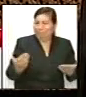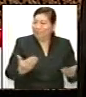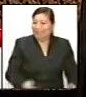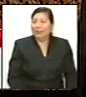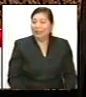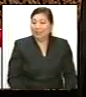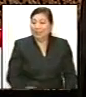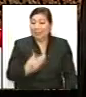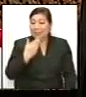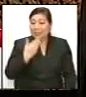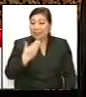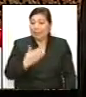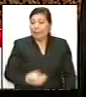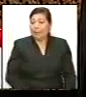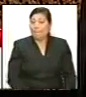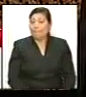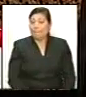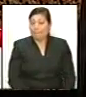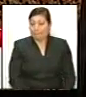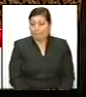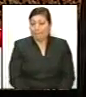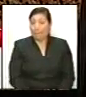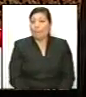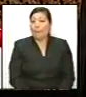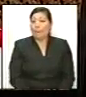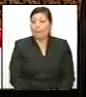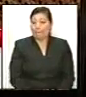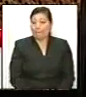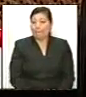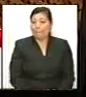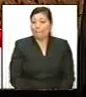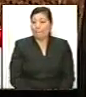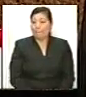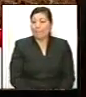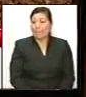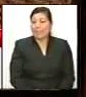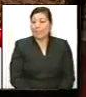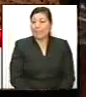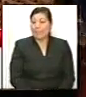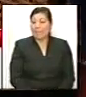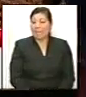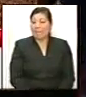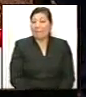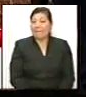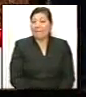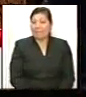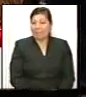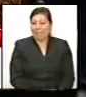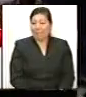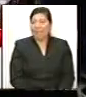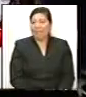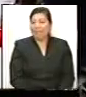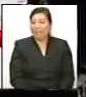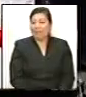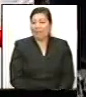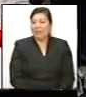Muchas gracias, congresista León. Muchas gracias, congresista Aramayo. Congresista León, para que concluya, por favor.